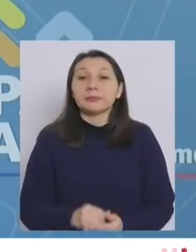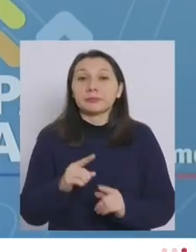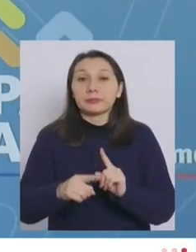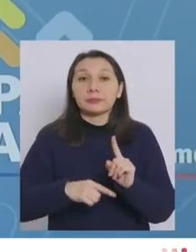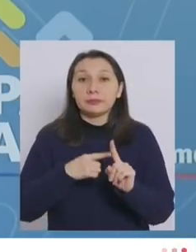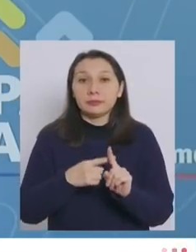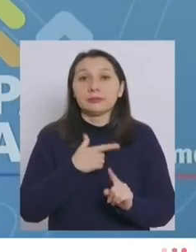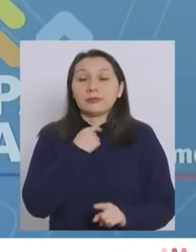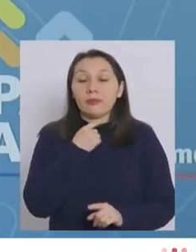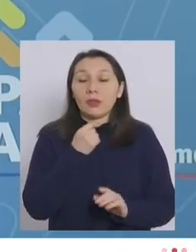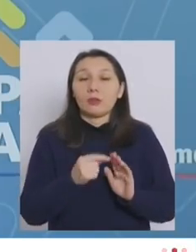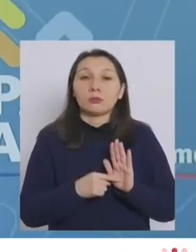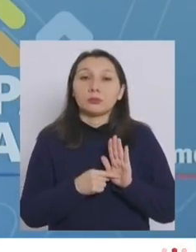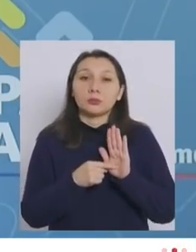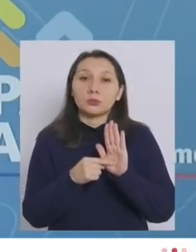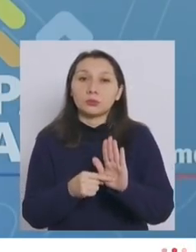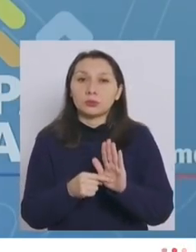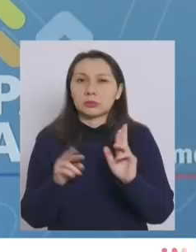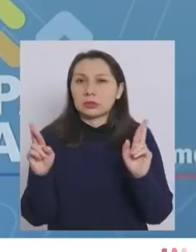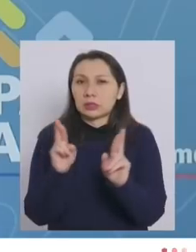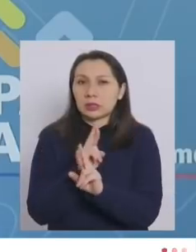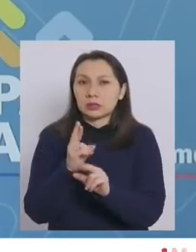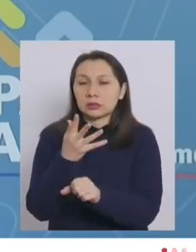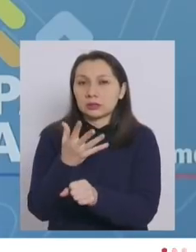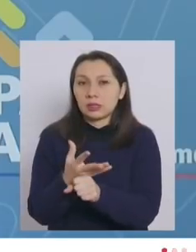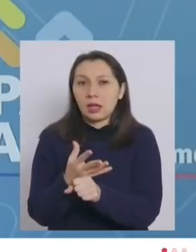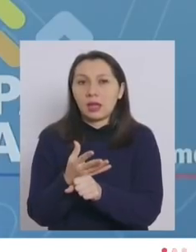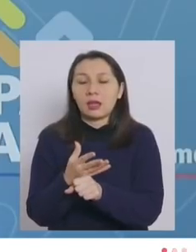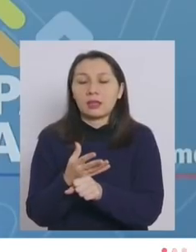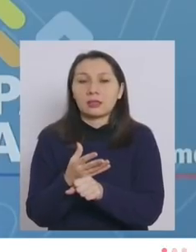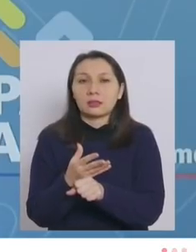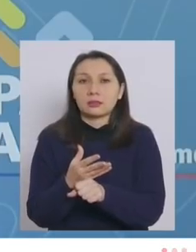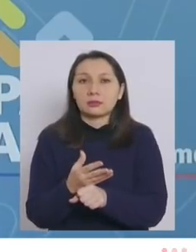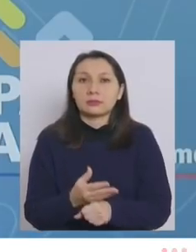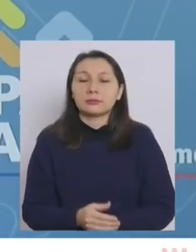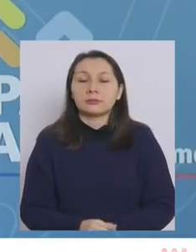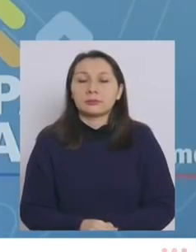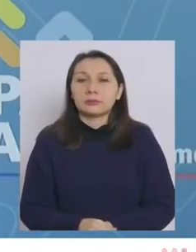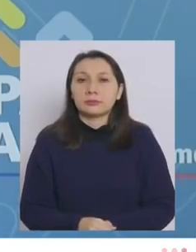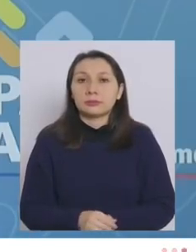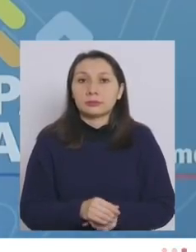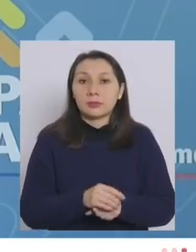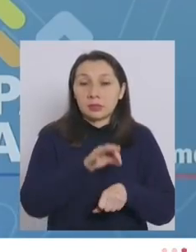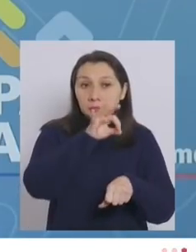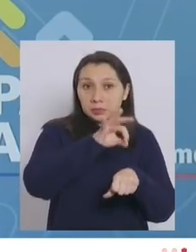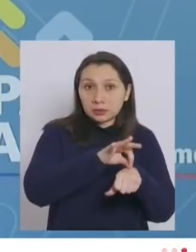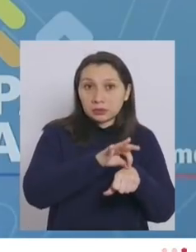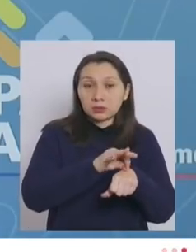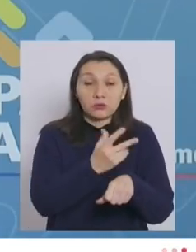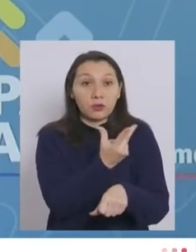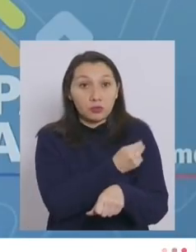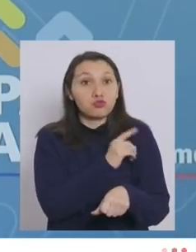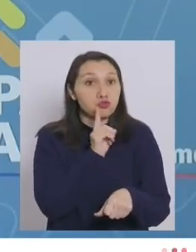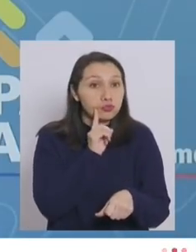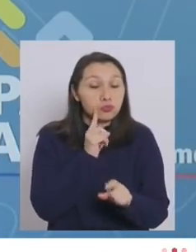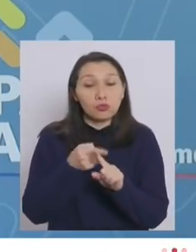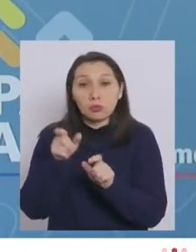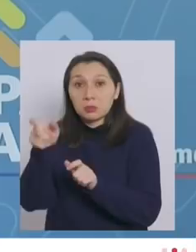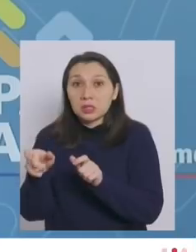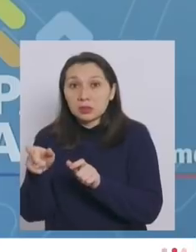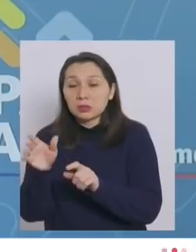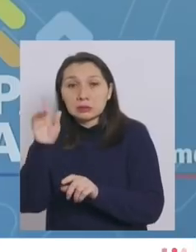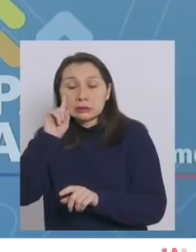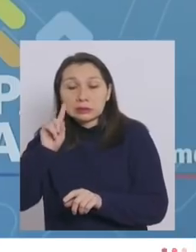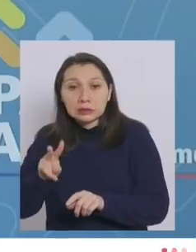quiero mostrar la relación que se produce entre pacientes vacunados y no vacunados en